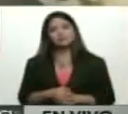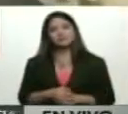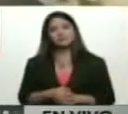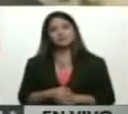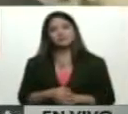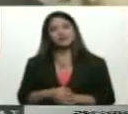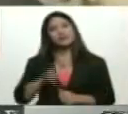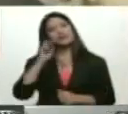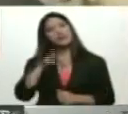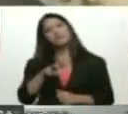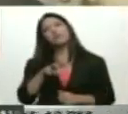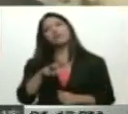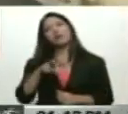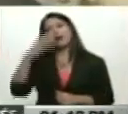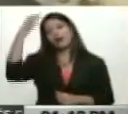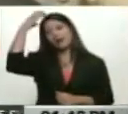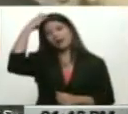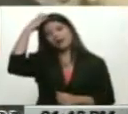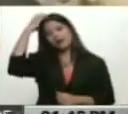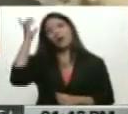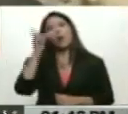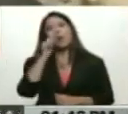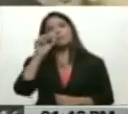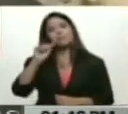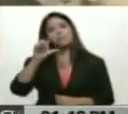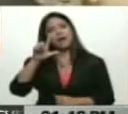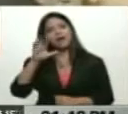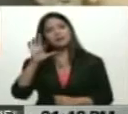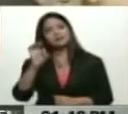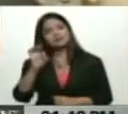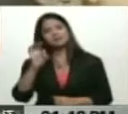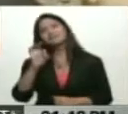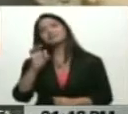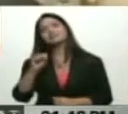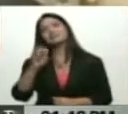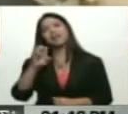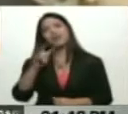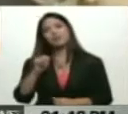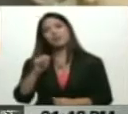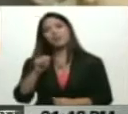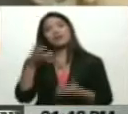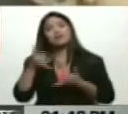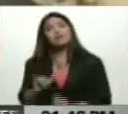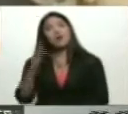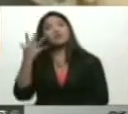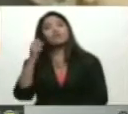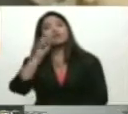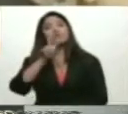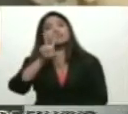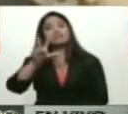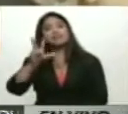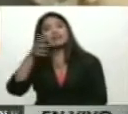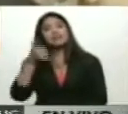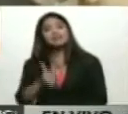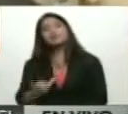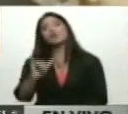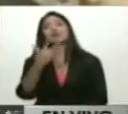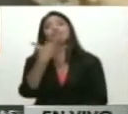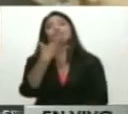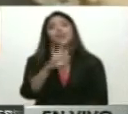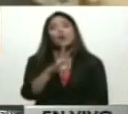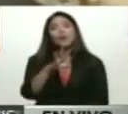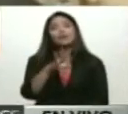de la bandola anselmo lópez padre de 23 hijos abuelo de 50